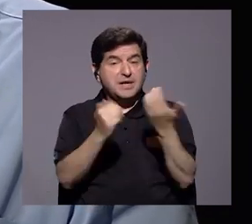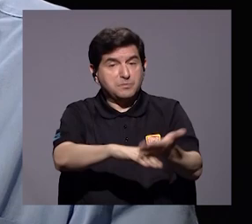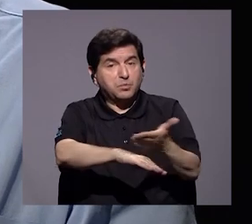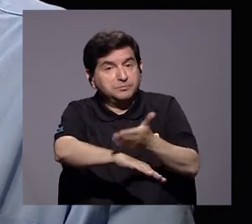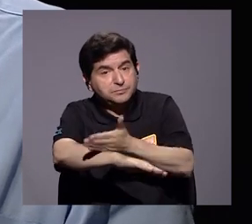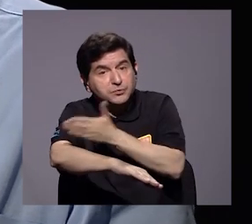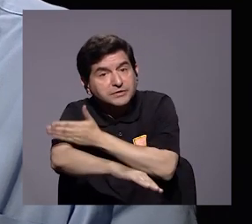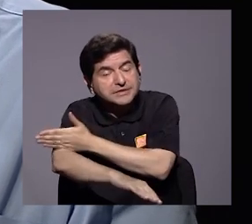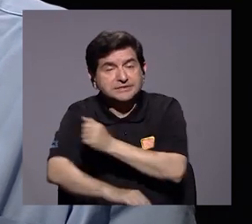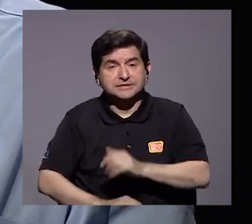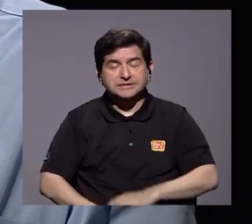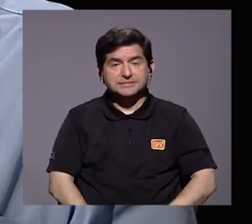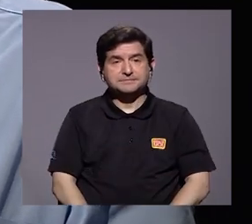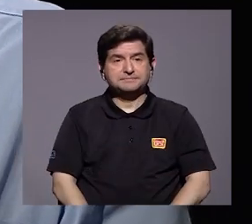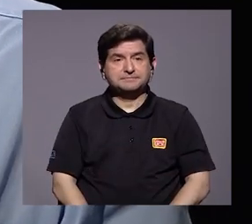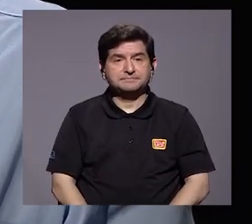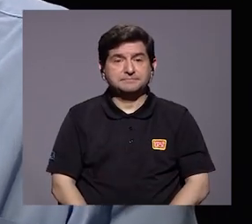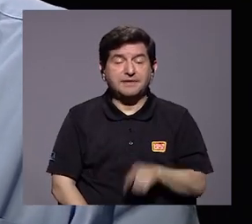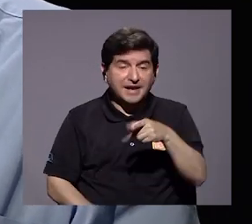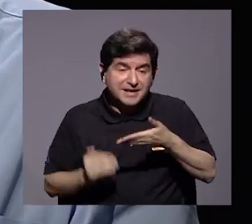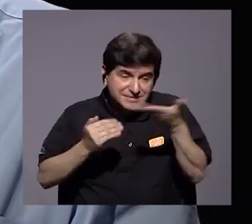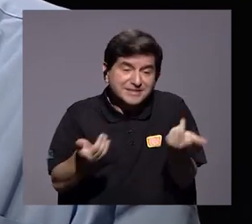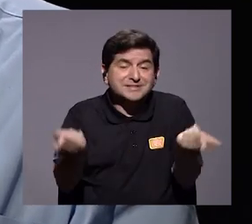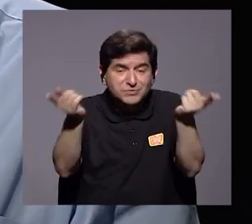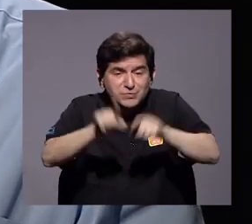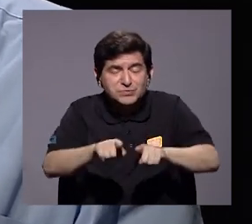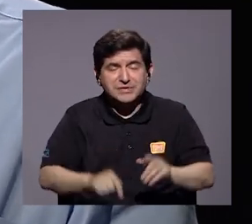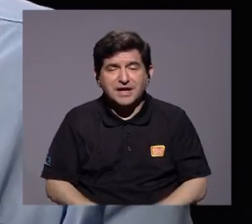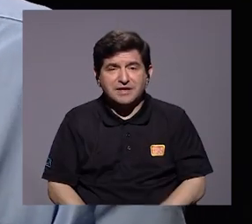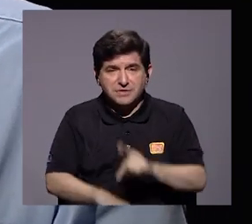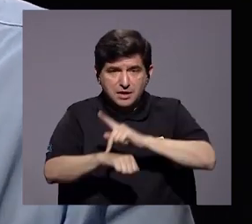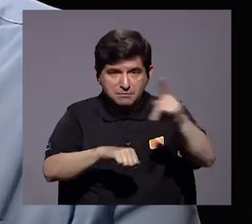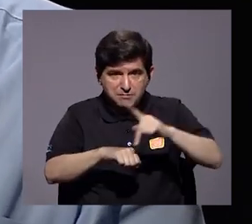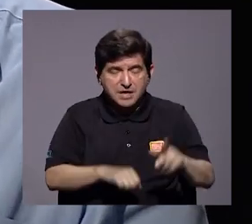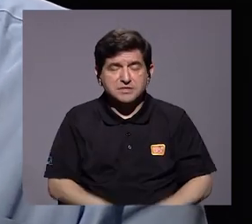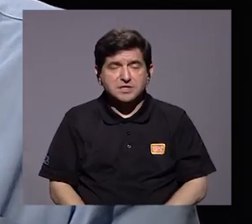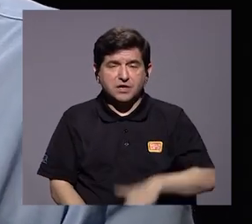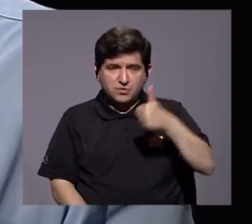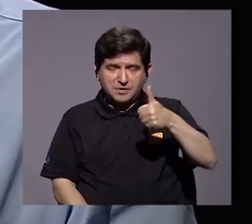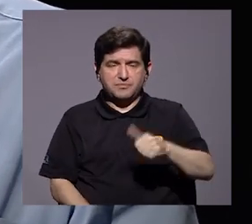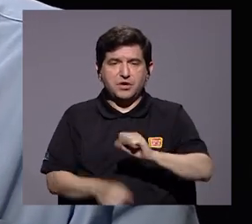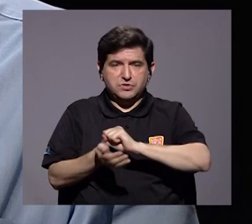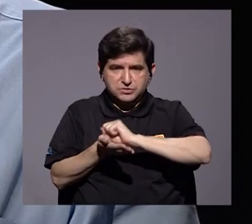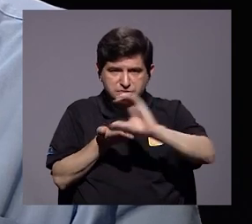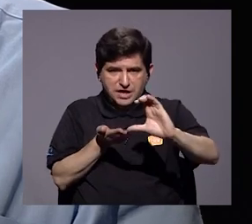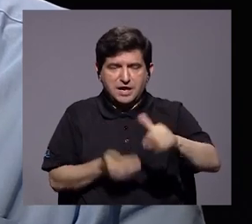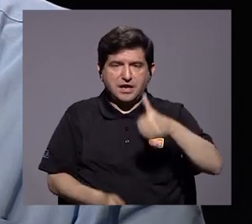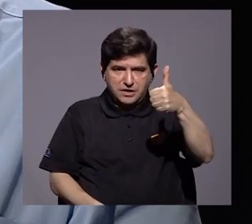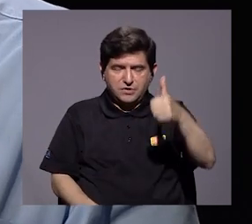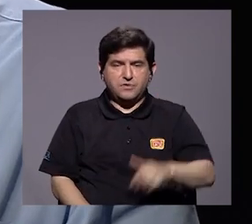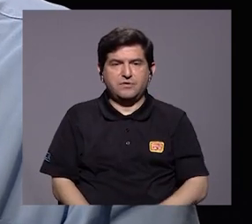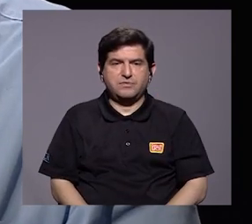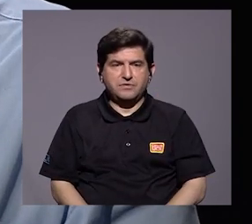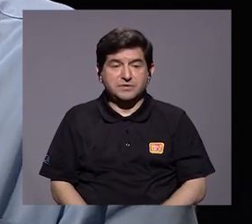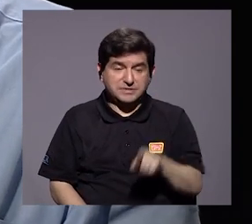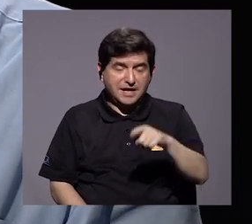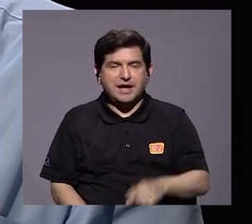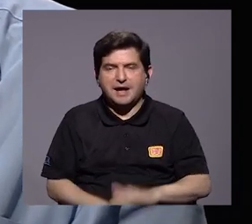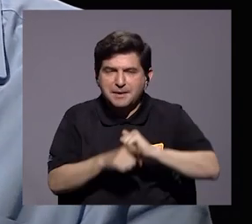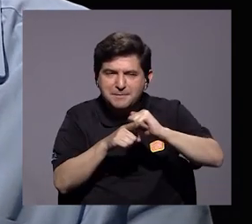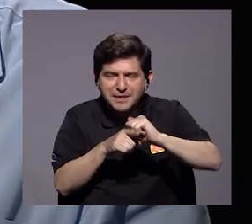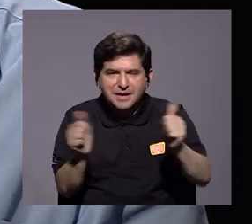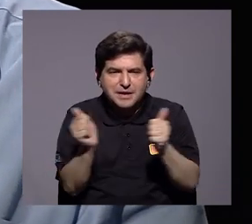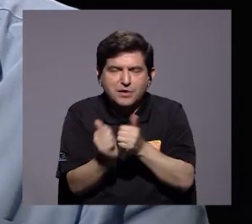verdad y ese tipo de cosas suceden verdad pérez zeledón fue campeón san carlos fue campeón y el roce con los mejores